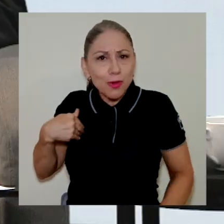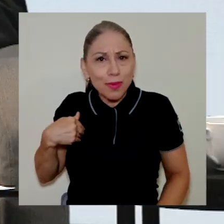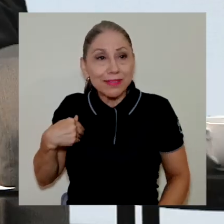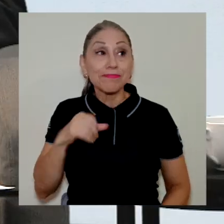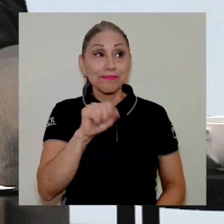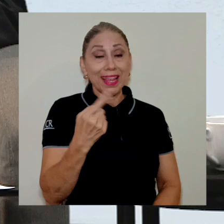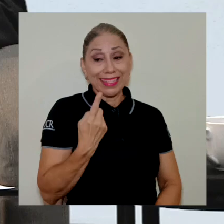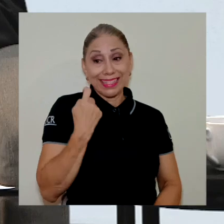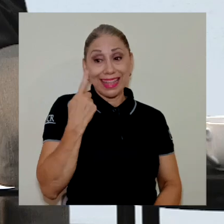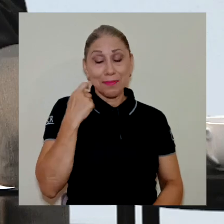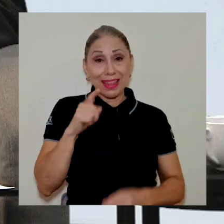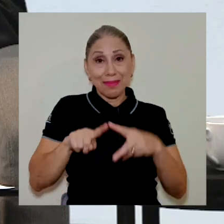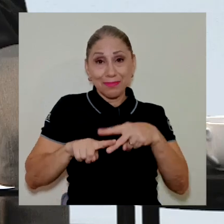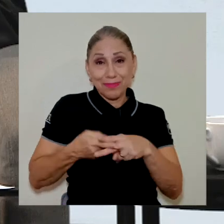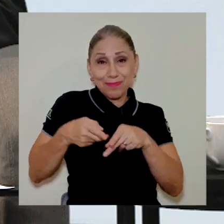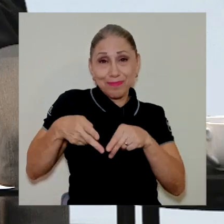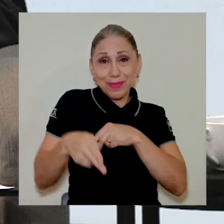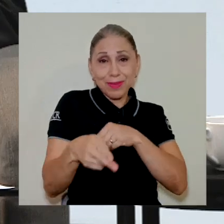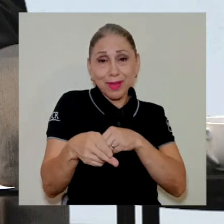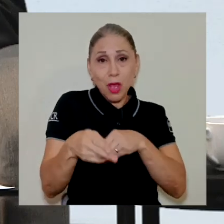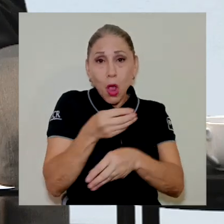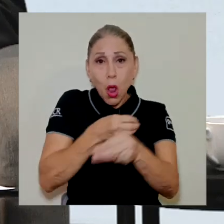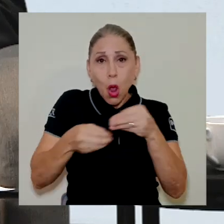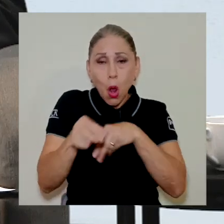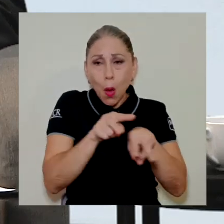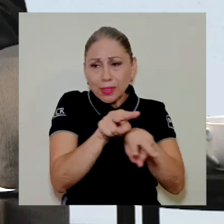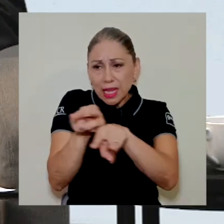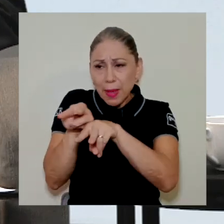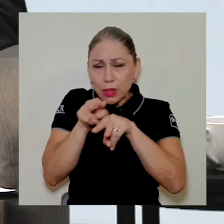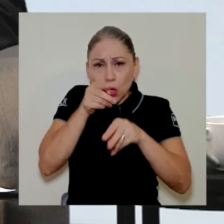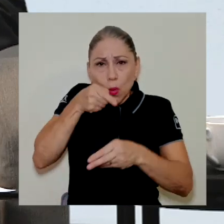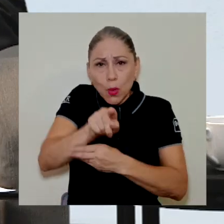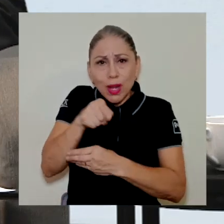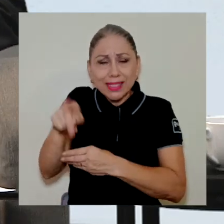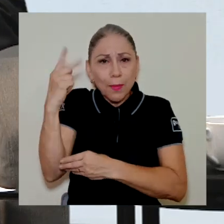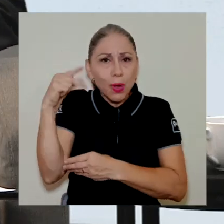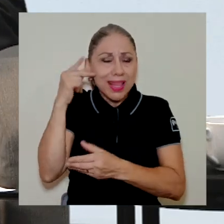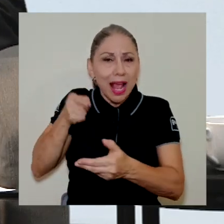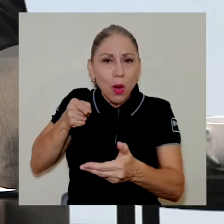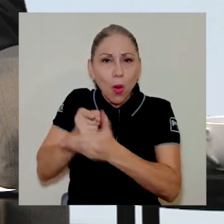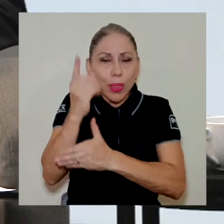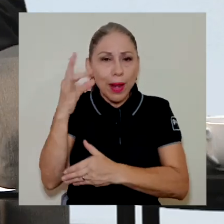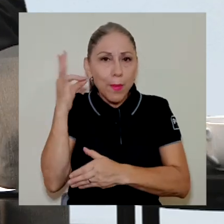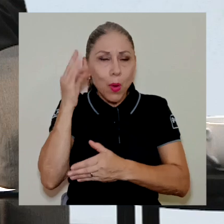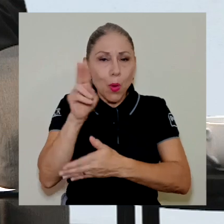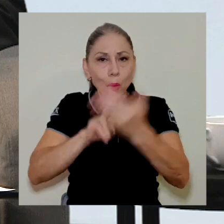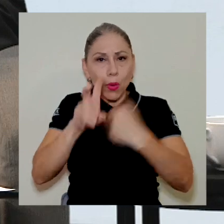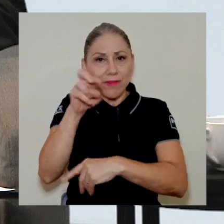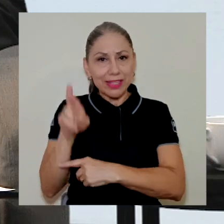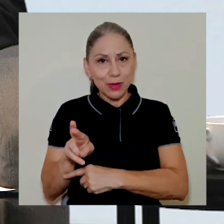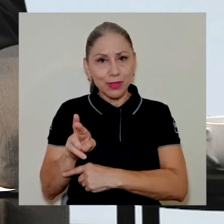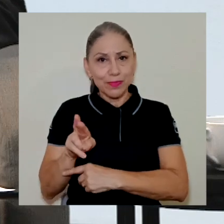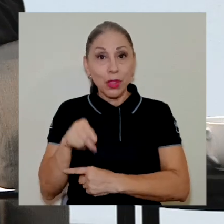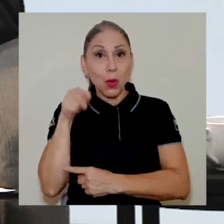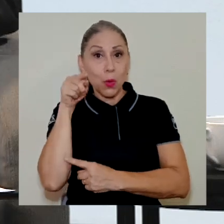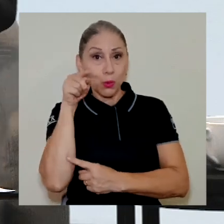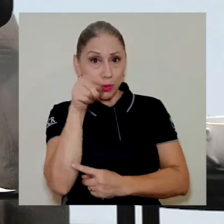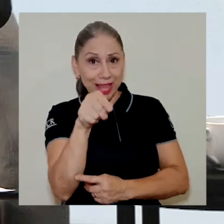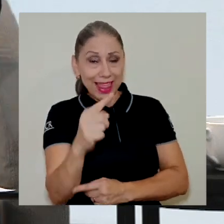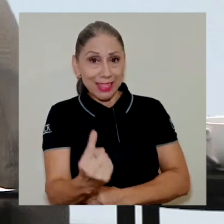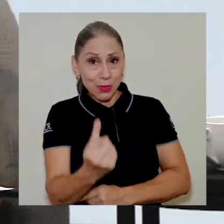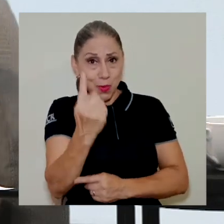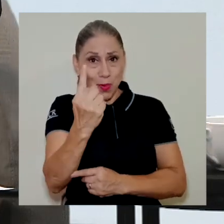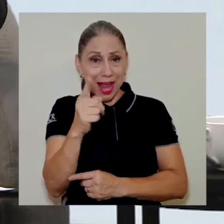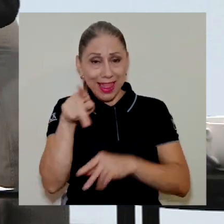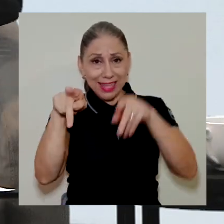se inauguró el Observatorio de la Violencia Política contra las Mujeres en la Universidad de Costa Rica. Y usted